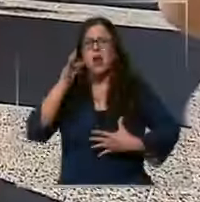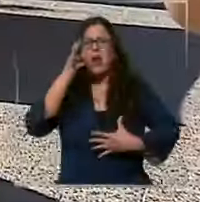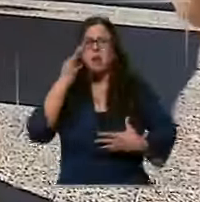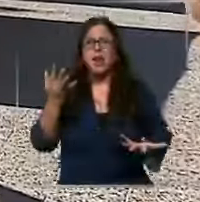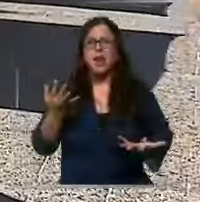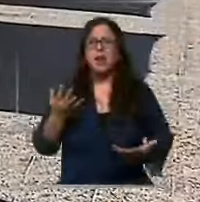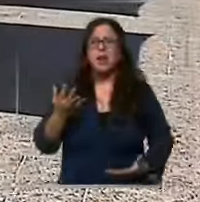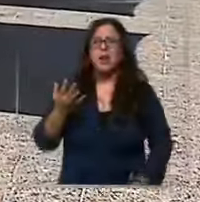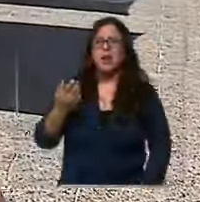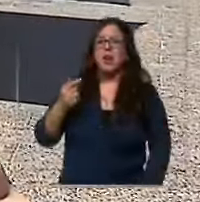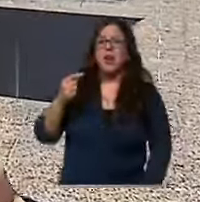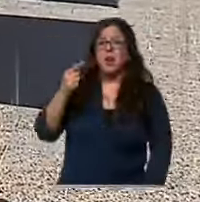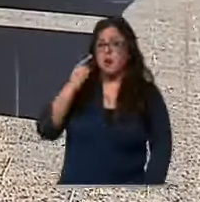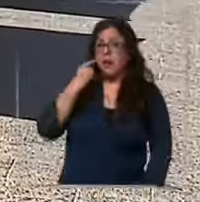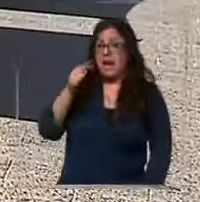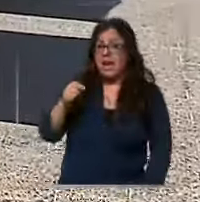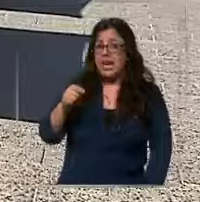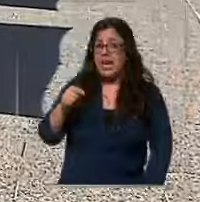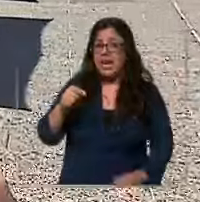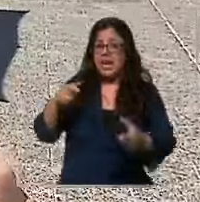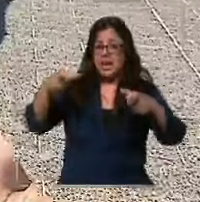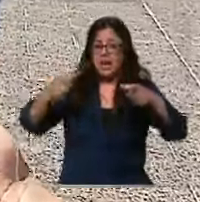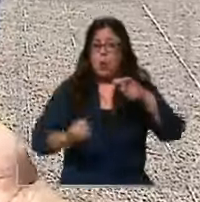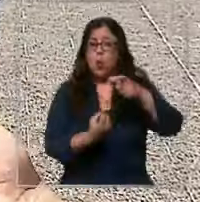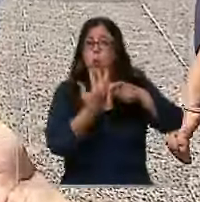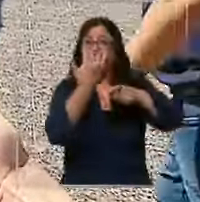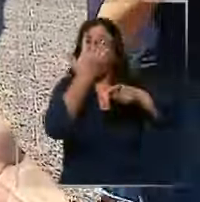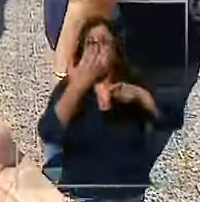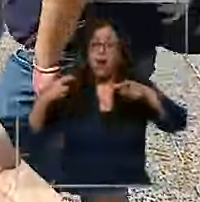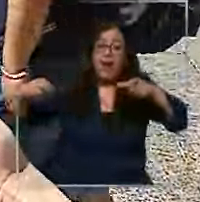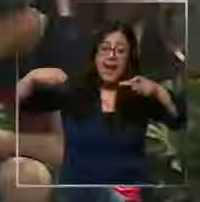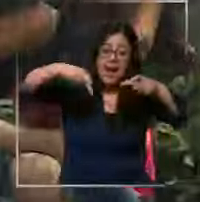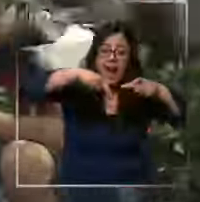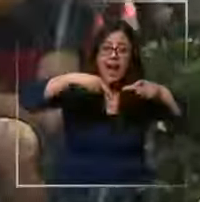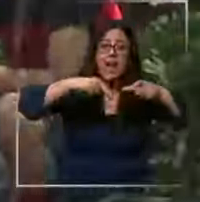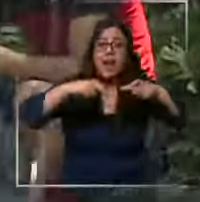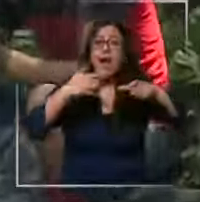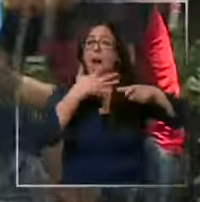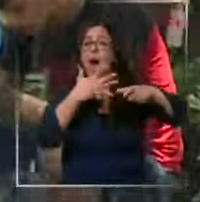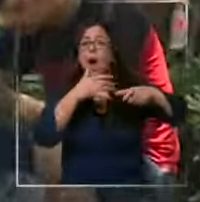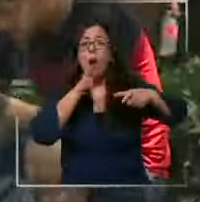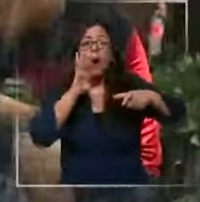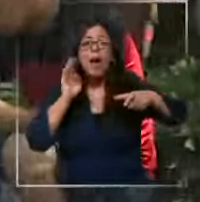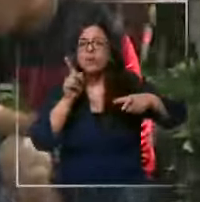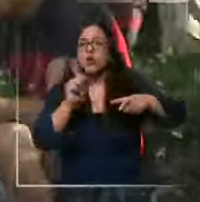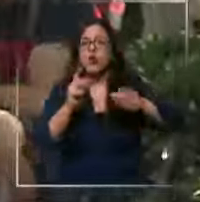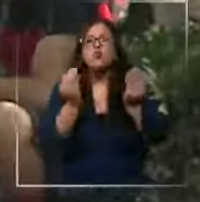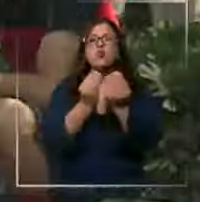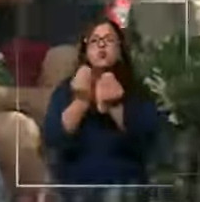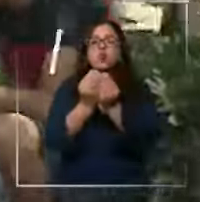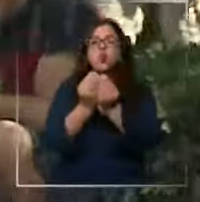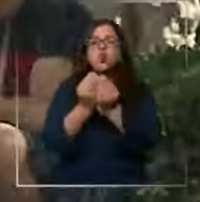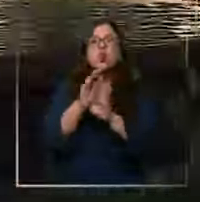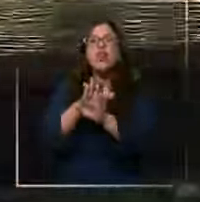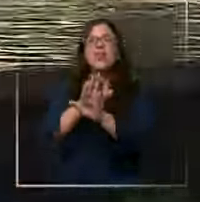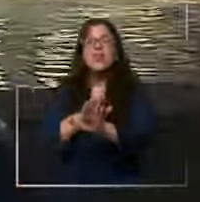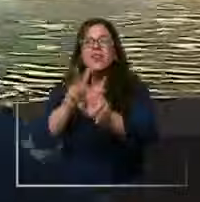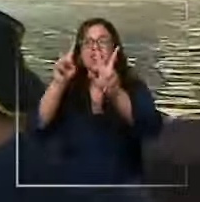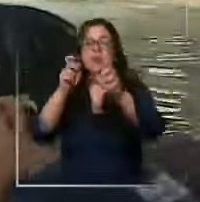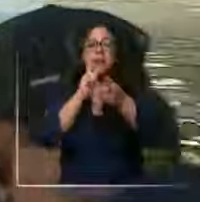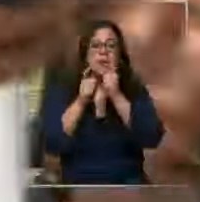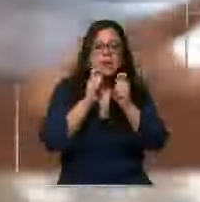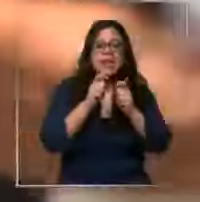Sí, mira, yo no lo dejo mucho meterse ahí porque no sé si el agua está tan limpia. Muchos evitan que sus hijos toquen esa agua por su calidad o